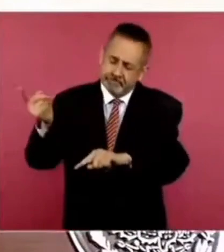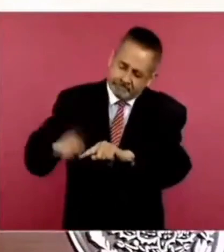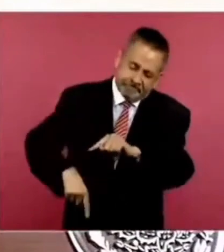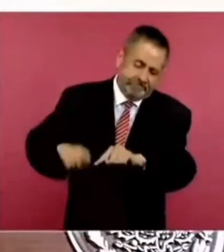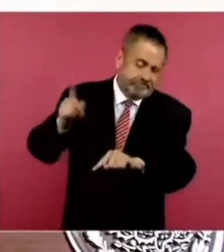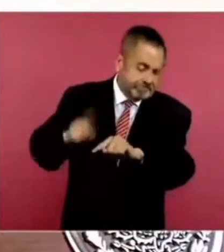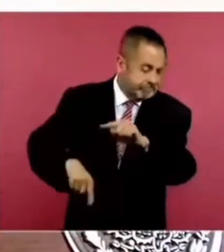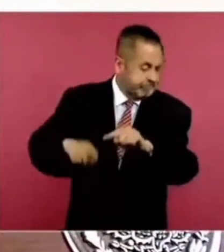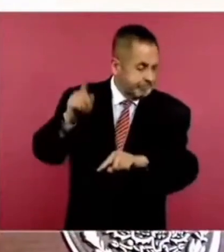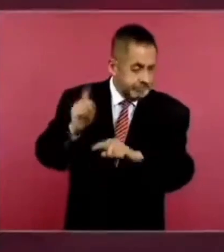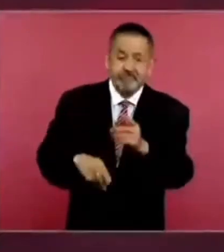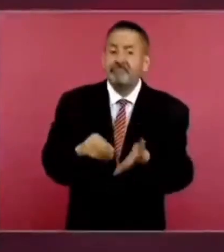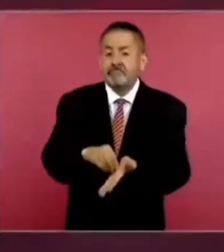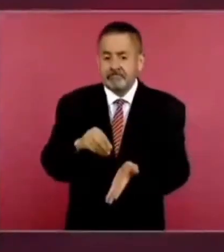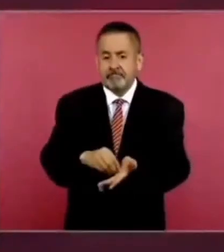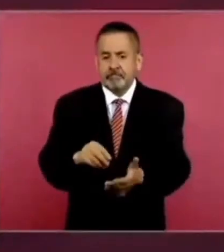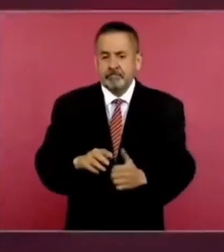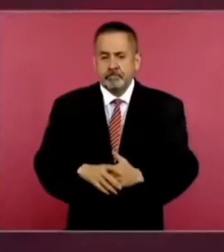el periodo neoliberal?